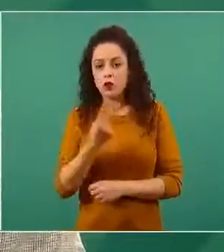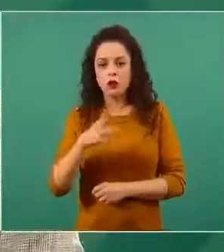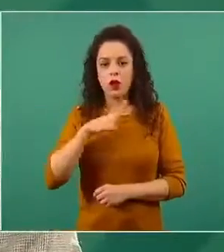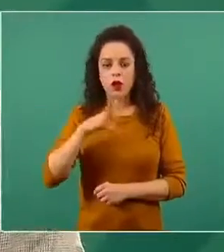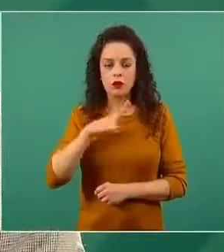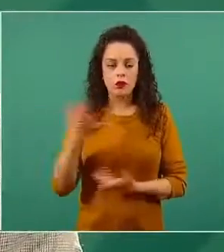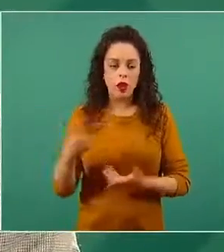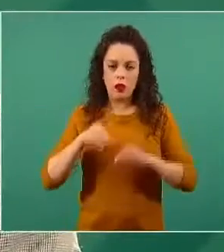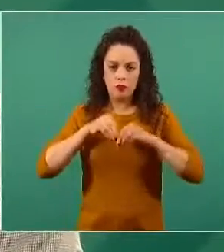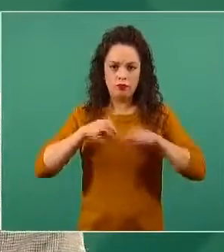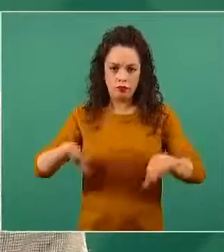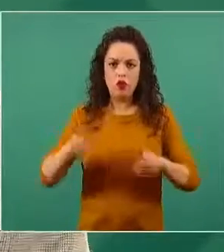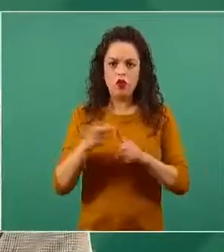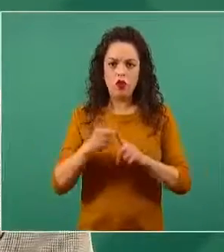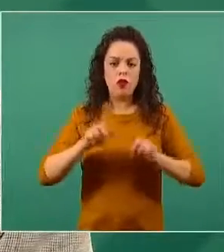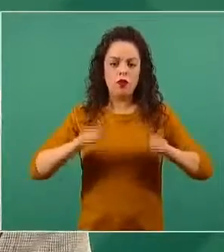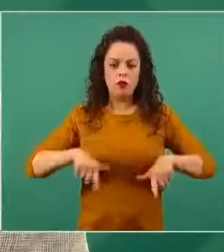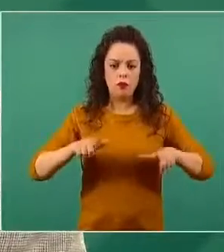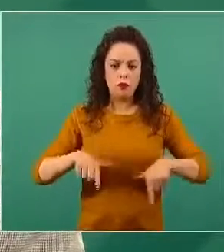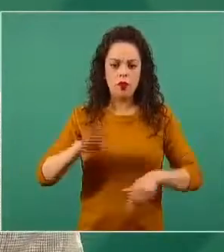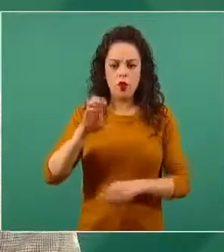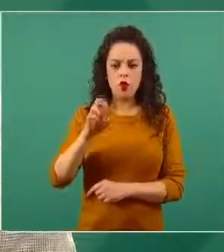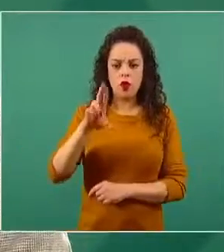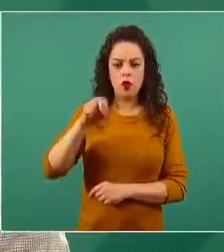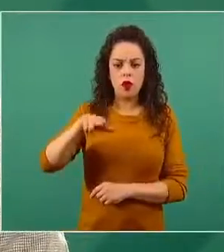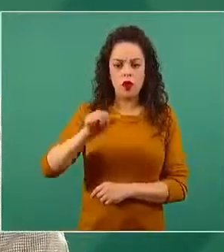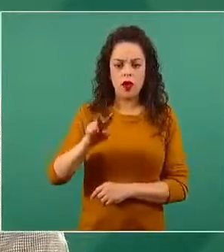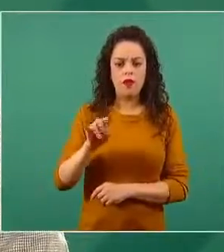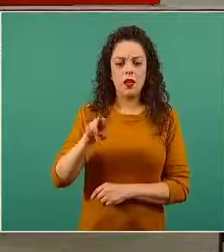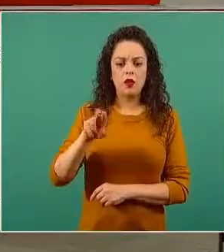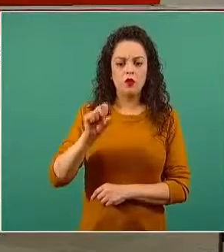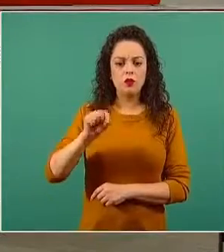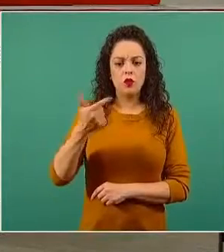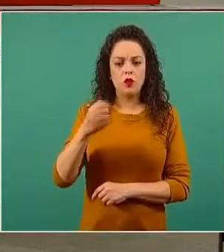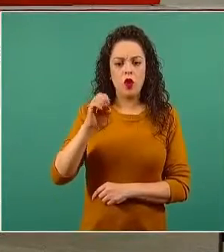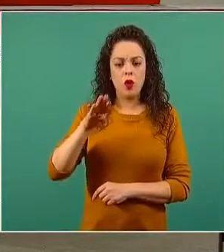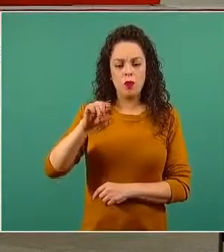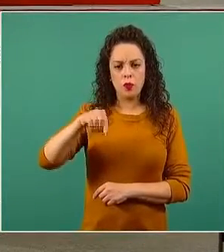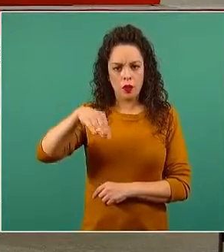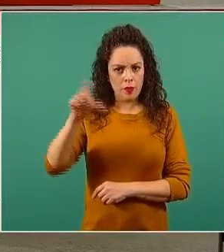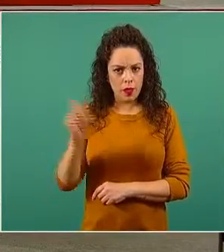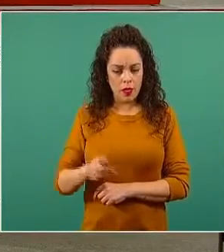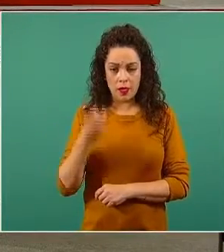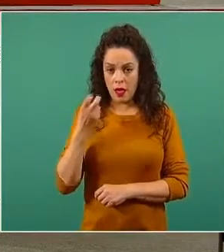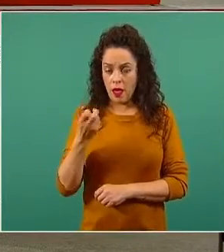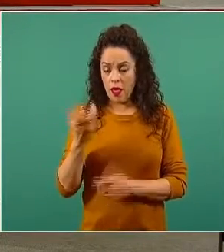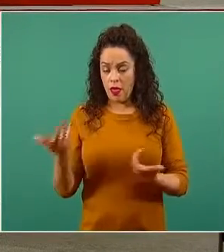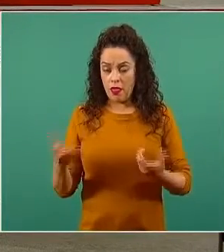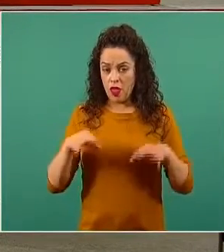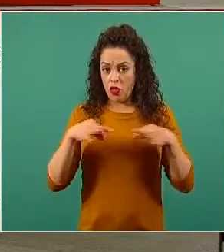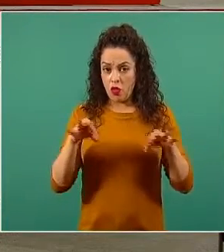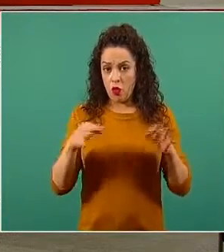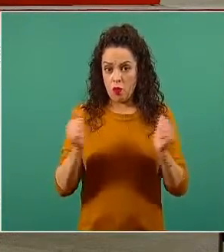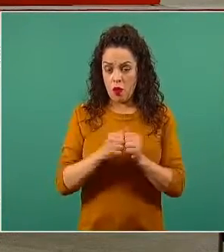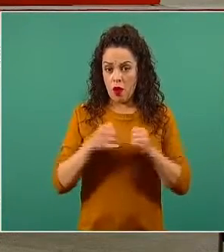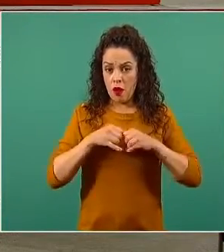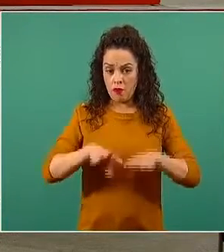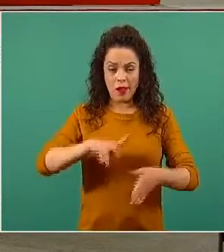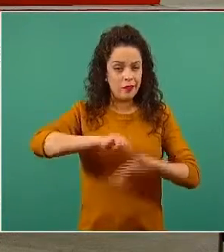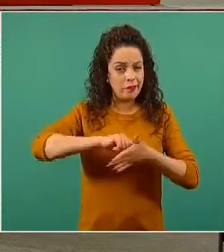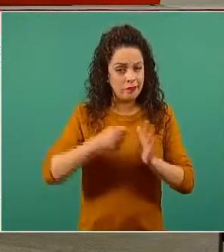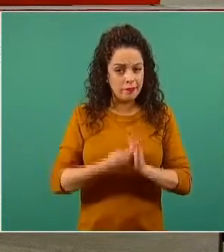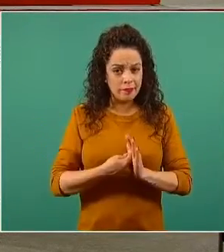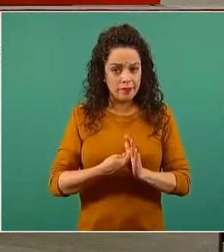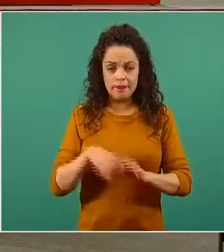portal coronavirus.gov.mx y estos documentos de carácter técnico